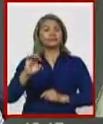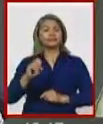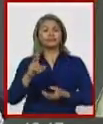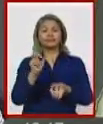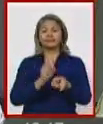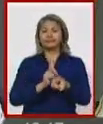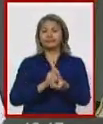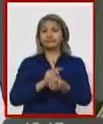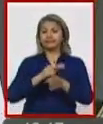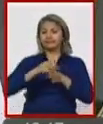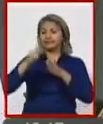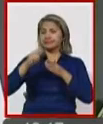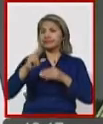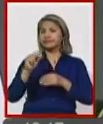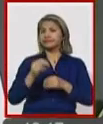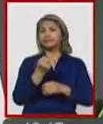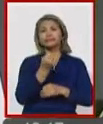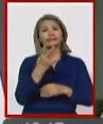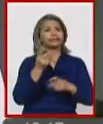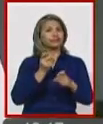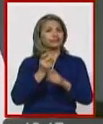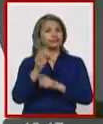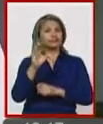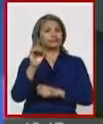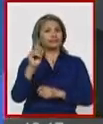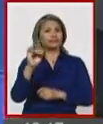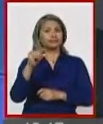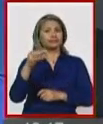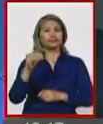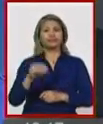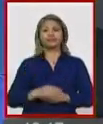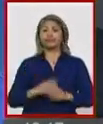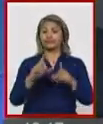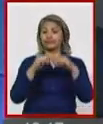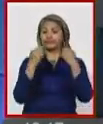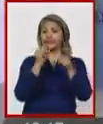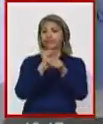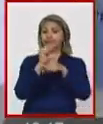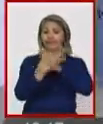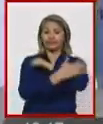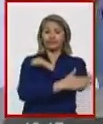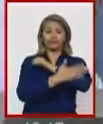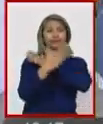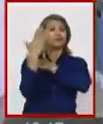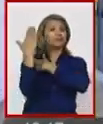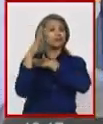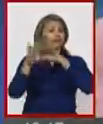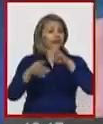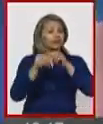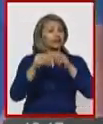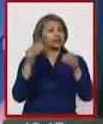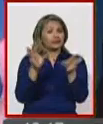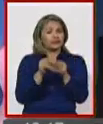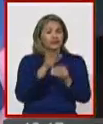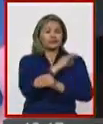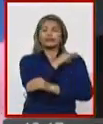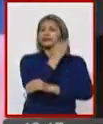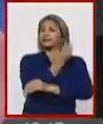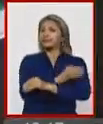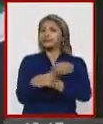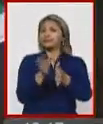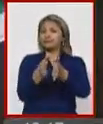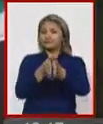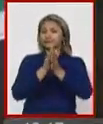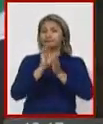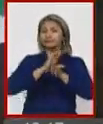médicos profesionales nos presionarán afecta este código penal el sector de trabajadores campesinos de santa cruz se van sumando para reunir fuerzas y